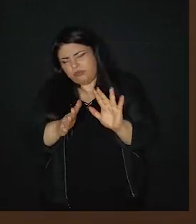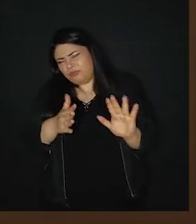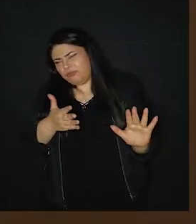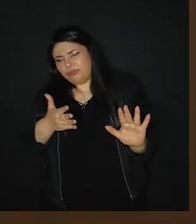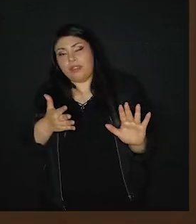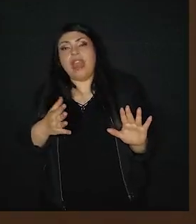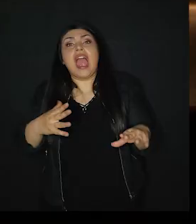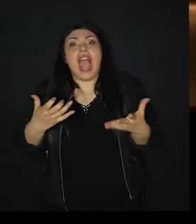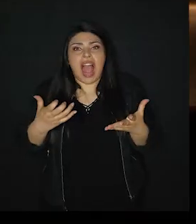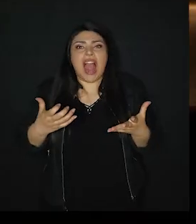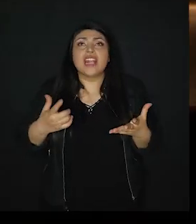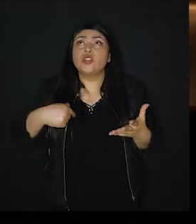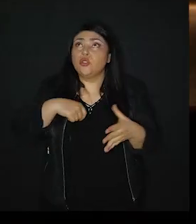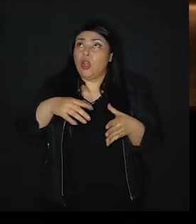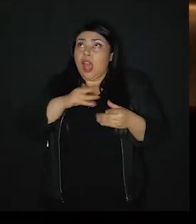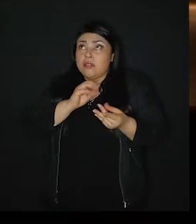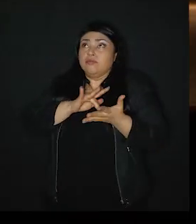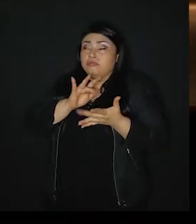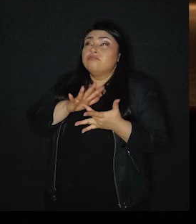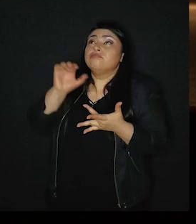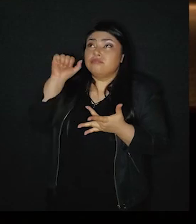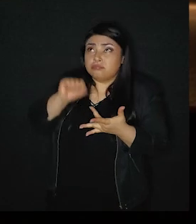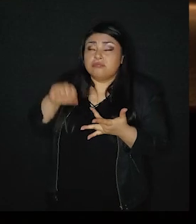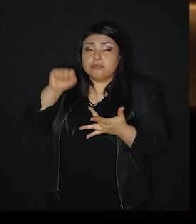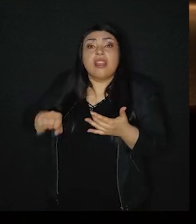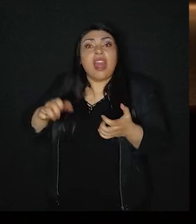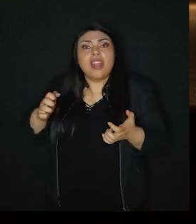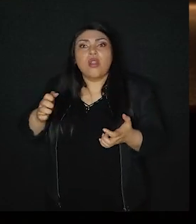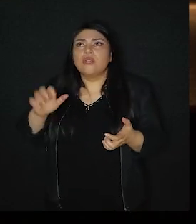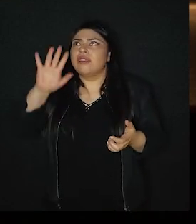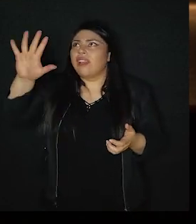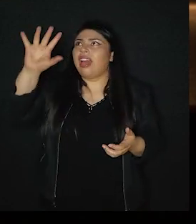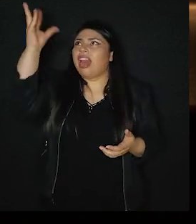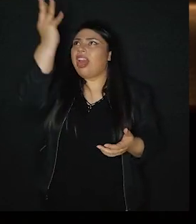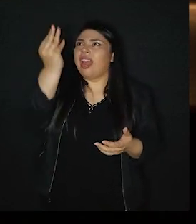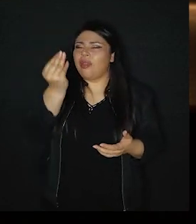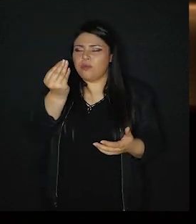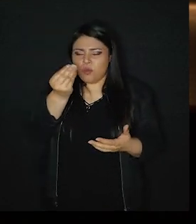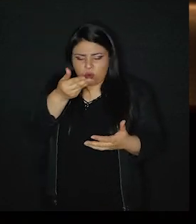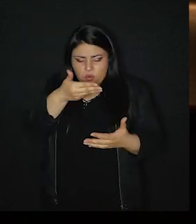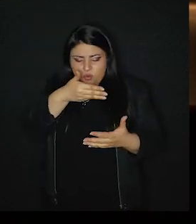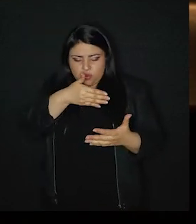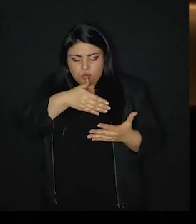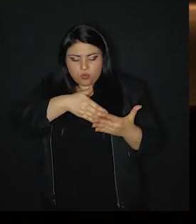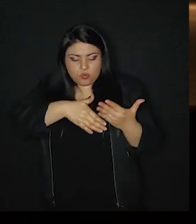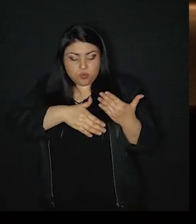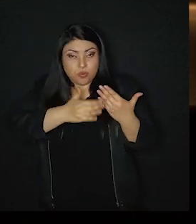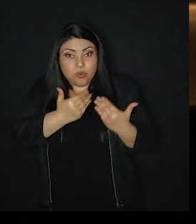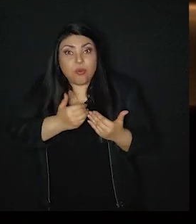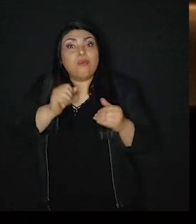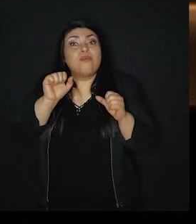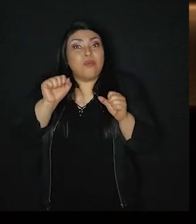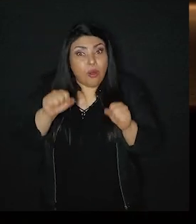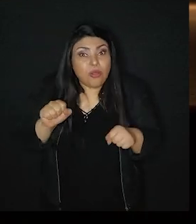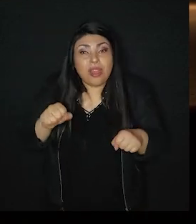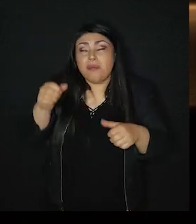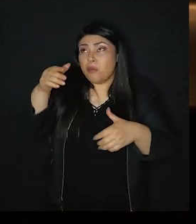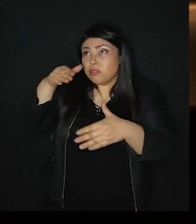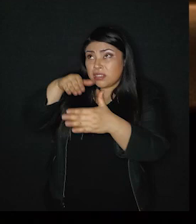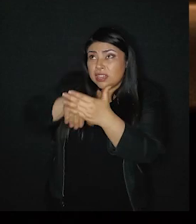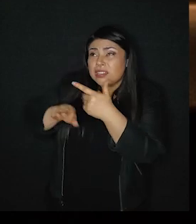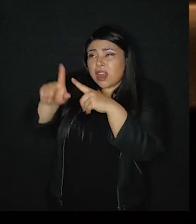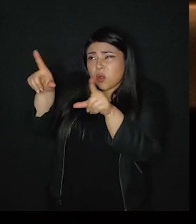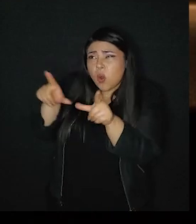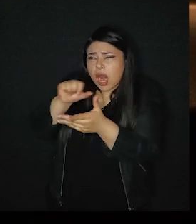su esencia y nosotros con la esencia de Jesús podemos entrar al lugar santísimo adorarle y tener